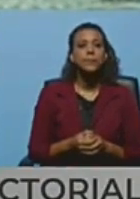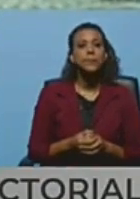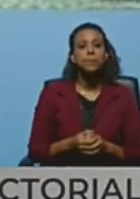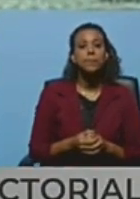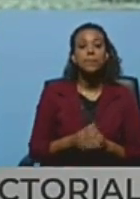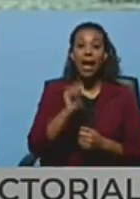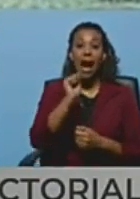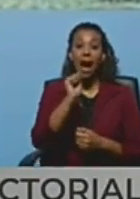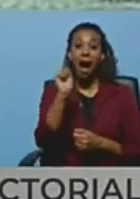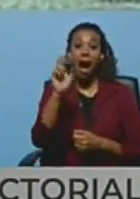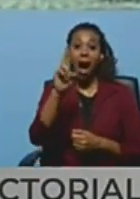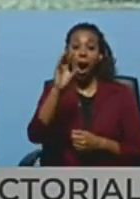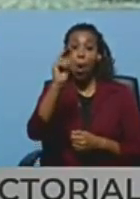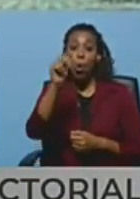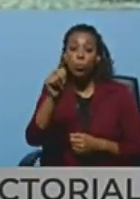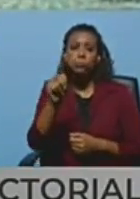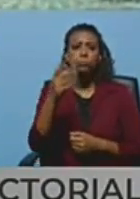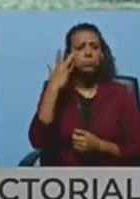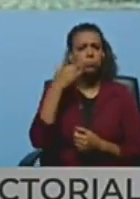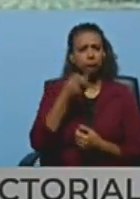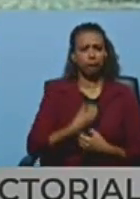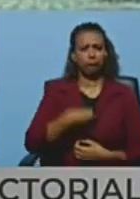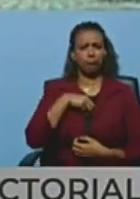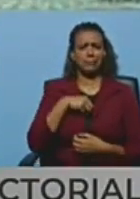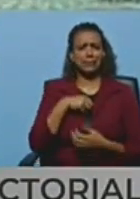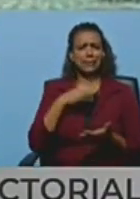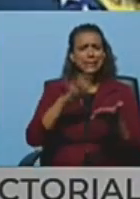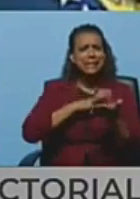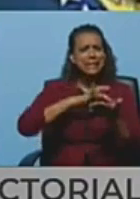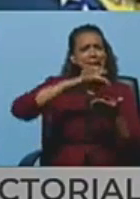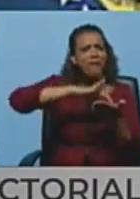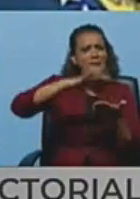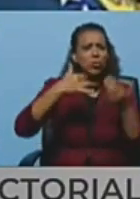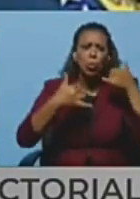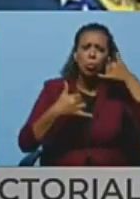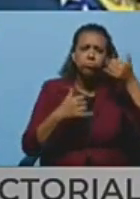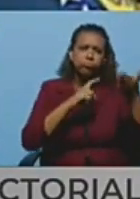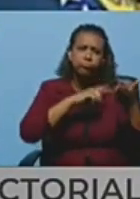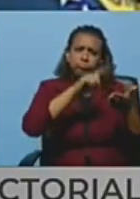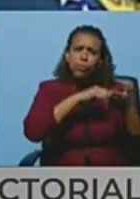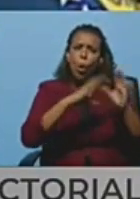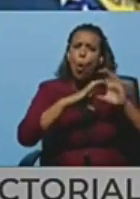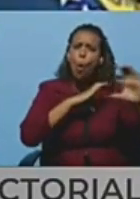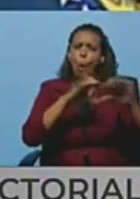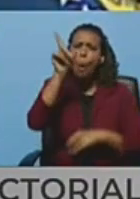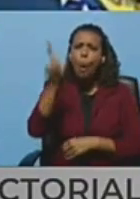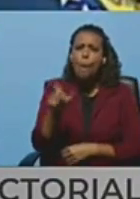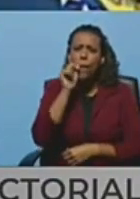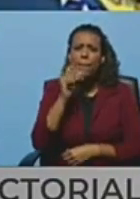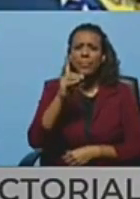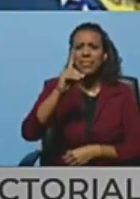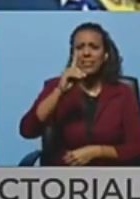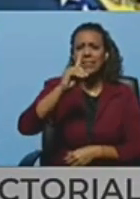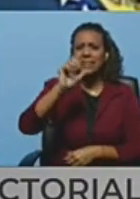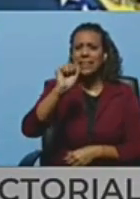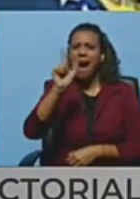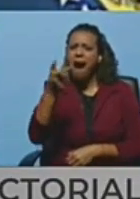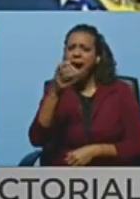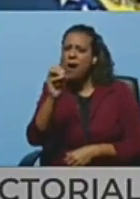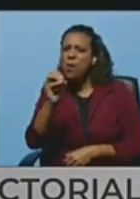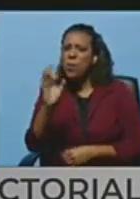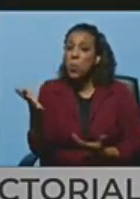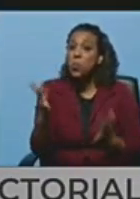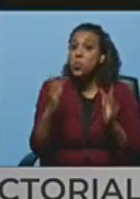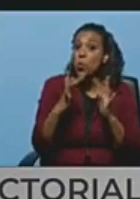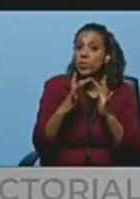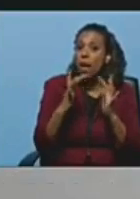Aaron Barrett Logan, llama la atención que en su teléfono él se comunica con un caballero que se llama Dago, o alguien que es